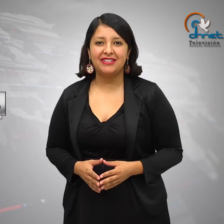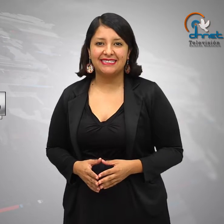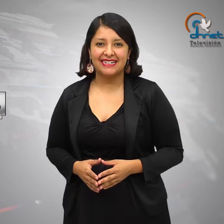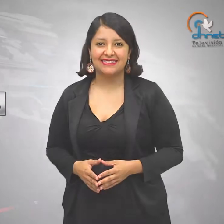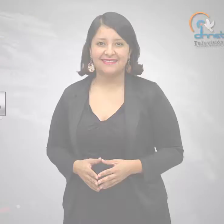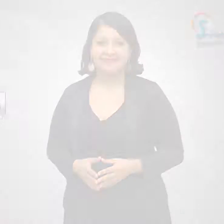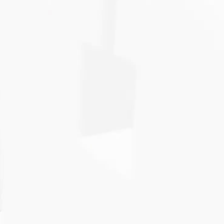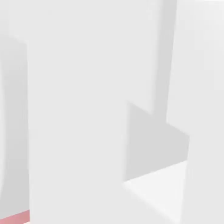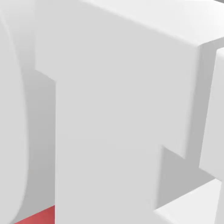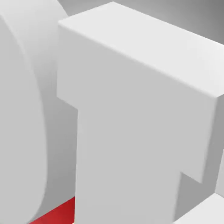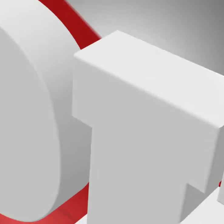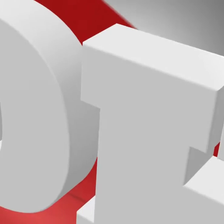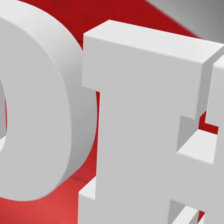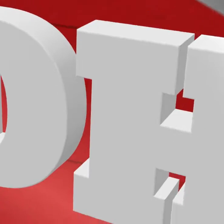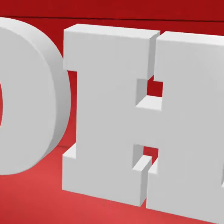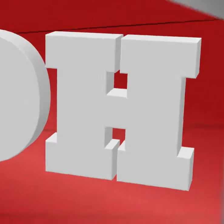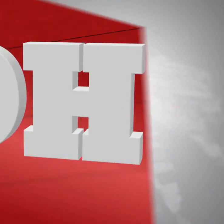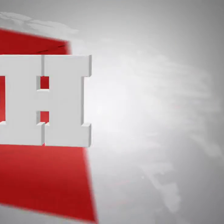Web Noticias.